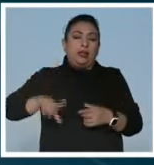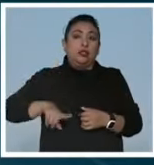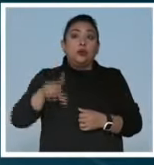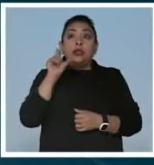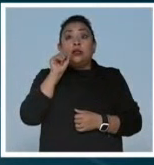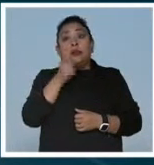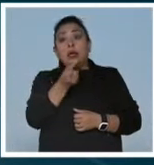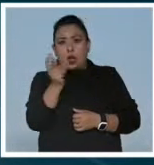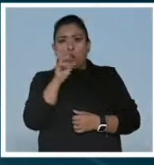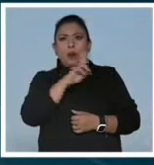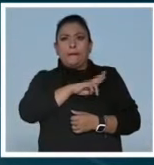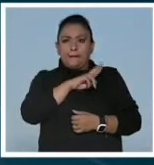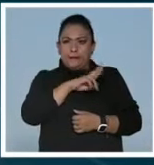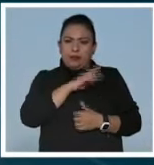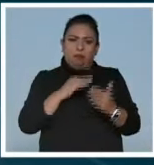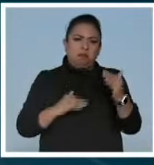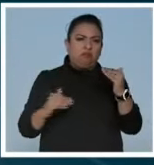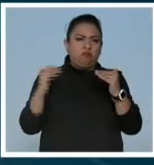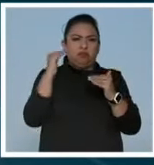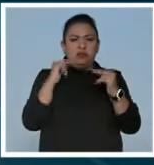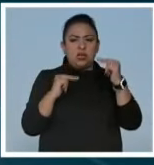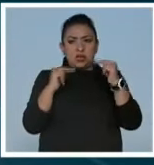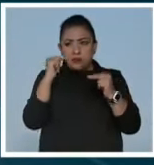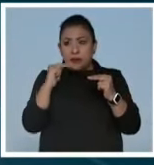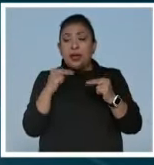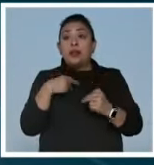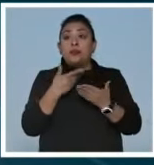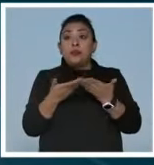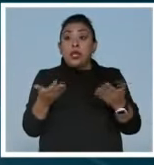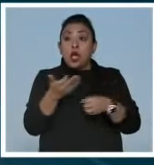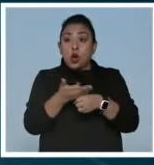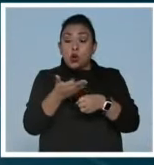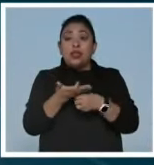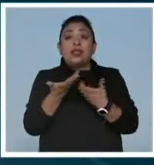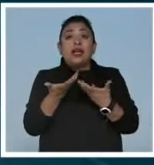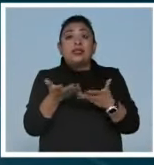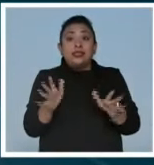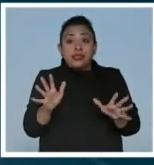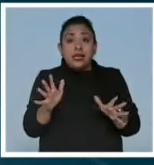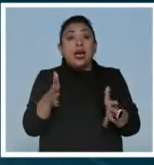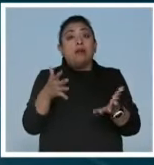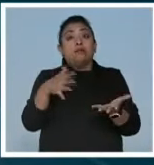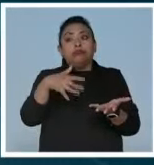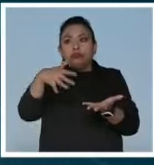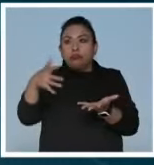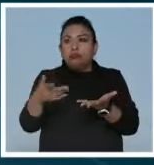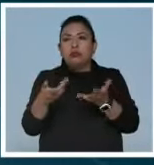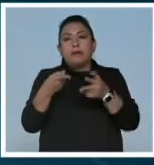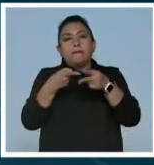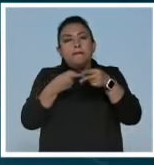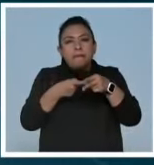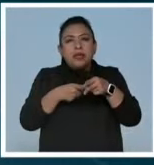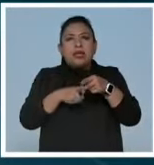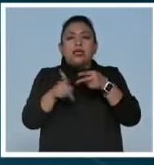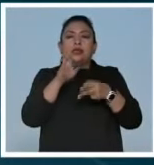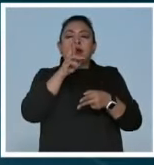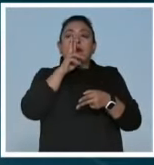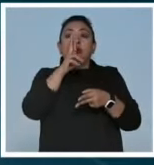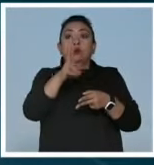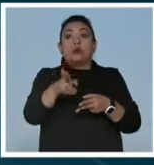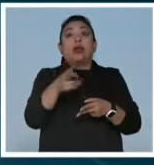también algunas privadas de alto nivel, en este momento que estamos ya cosechando los primeros frutos, es